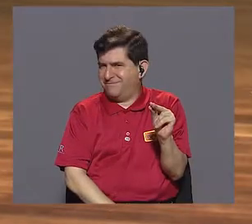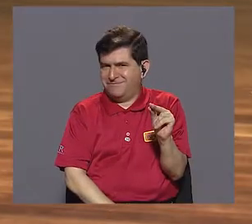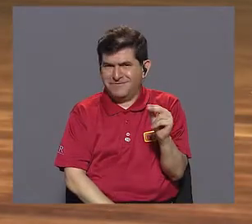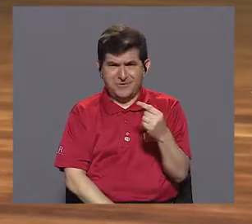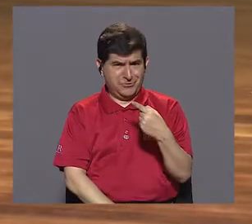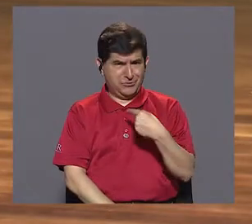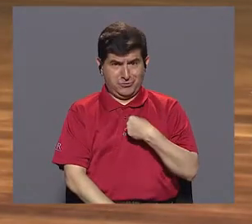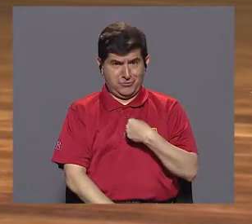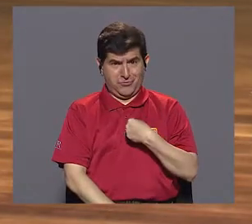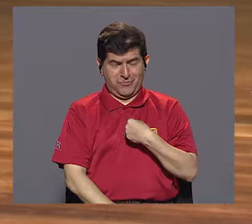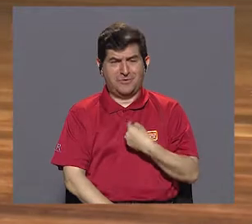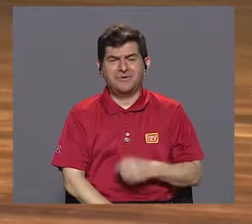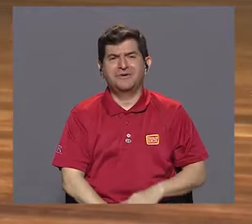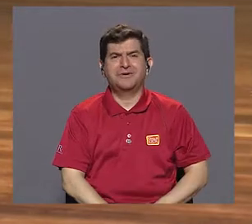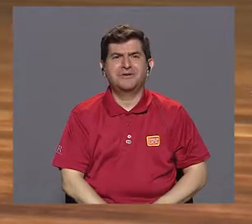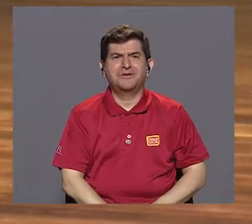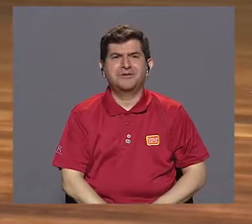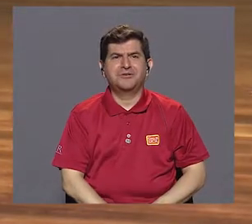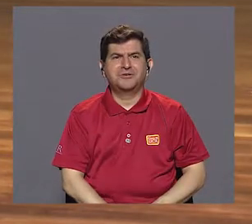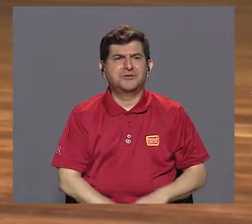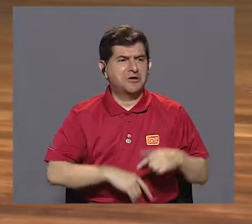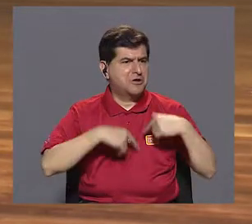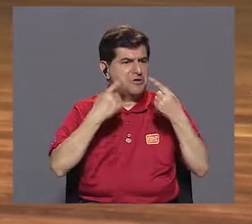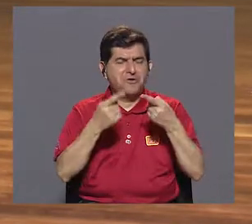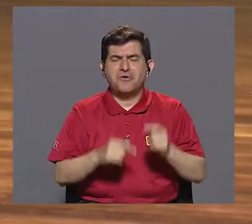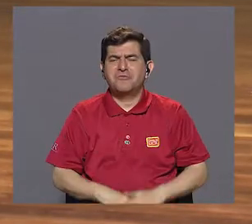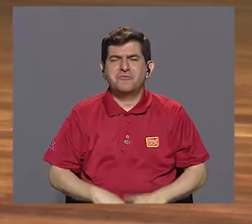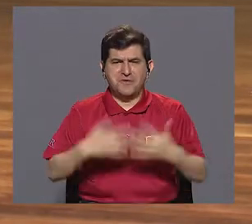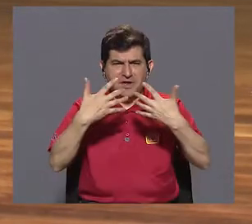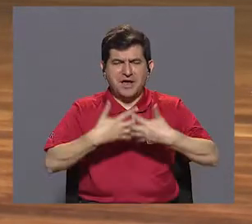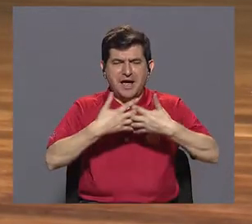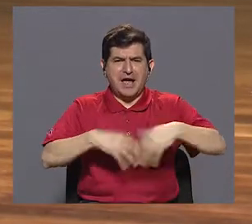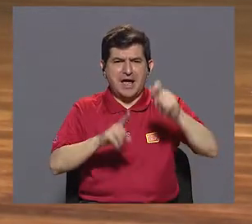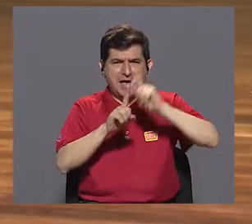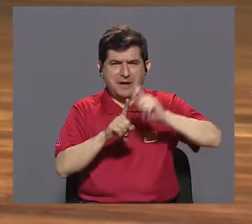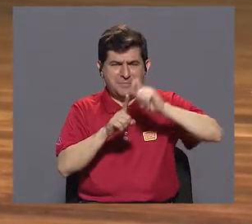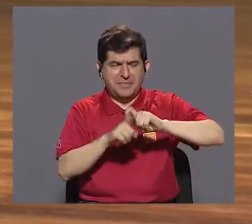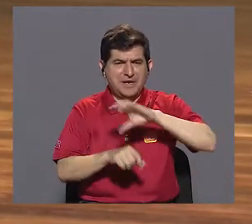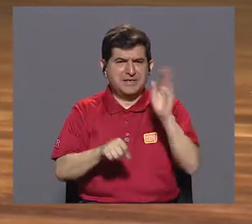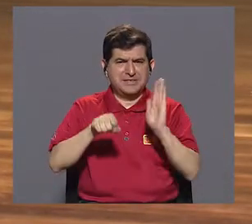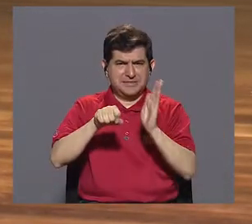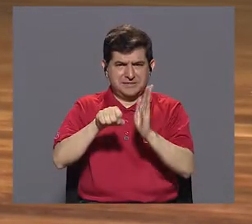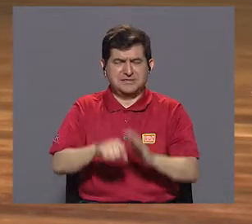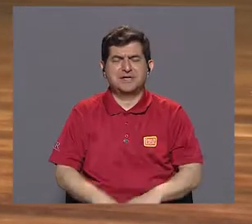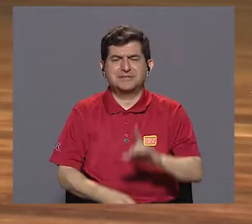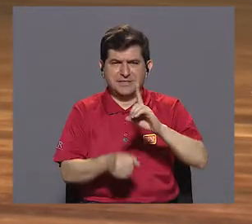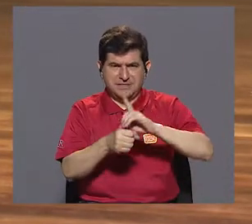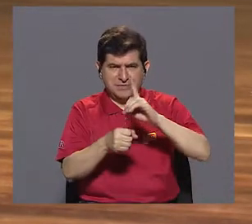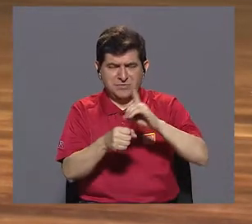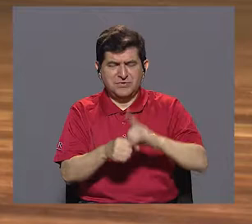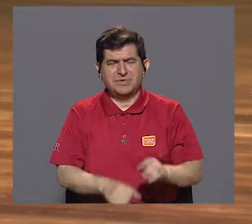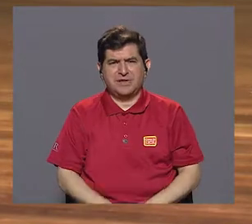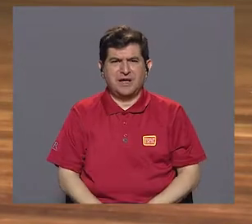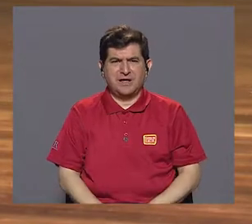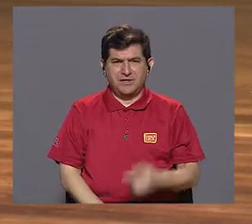Yo no fui a las bananeras y a las piñeras durante 4 años como legisladora